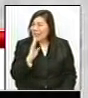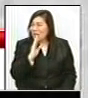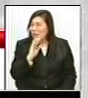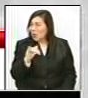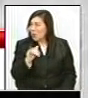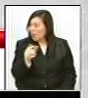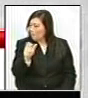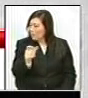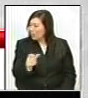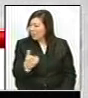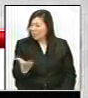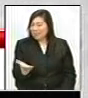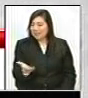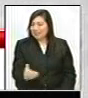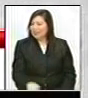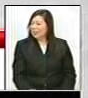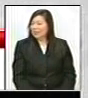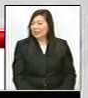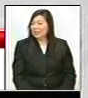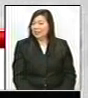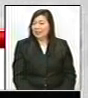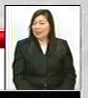misma persona, el señor Chang Rekwai?